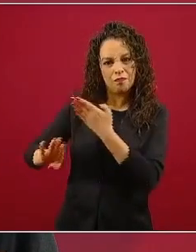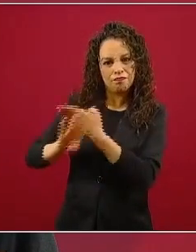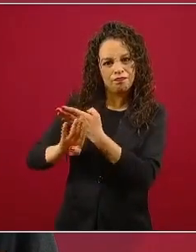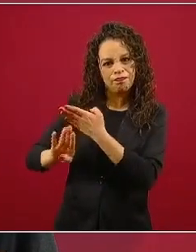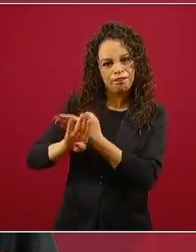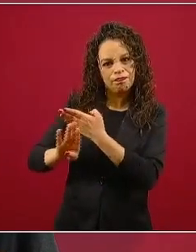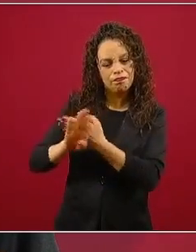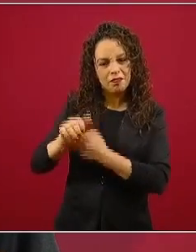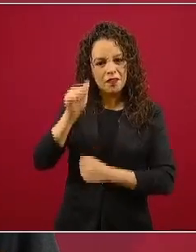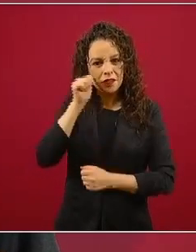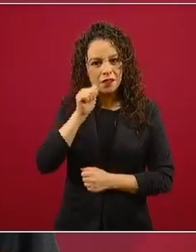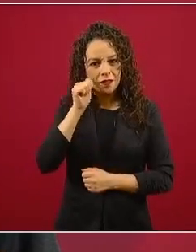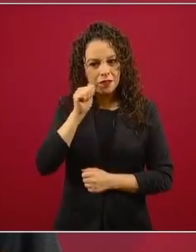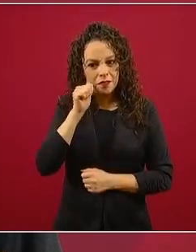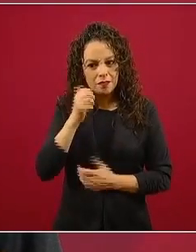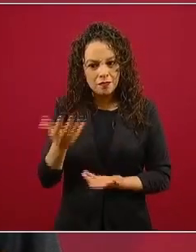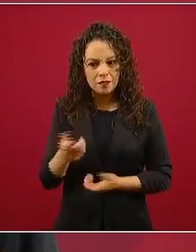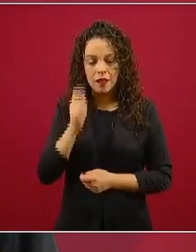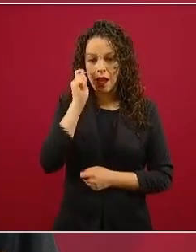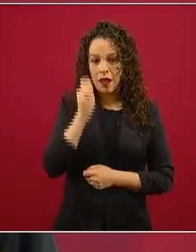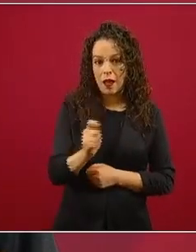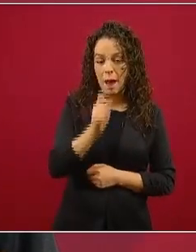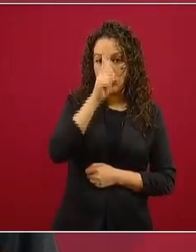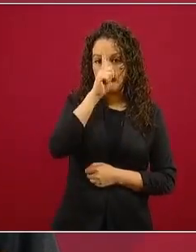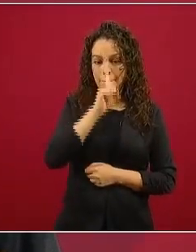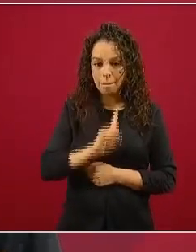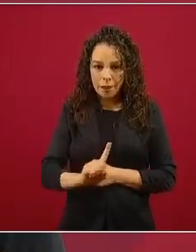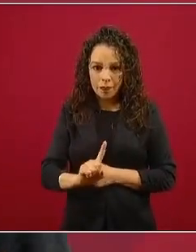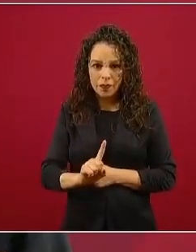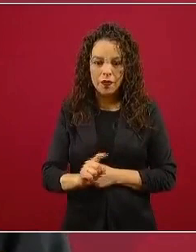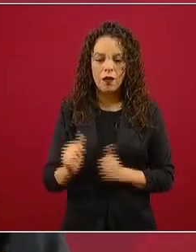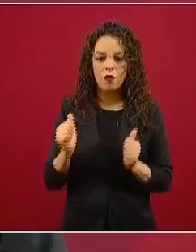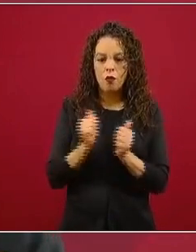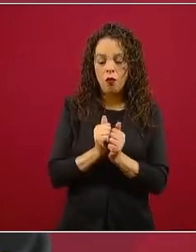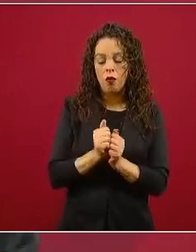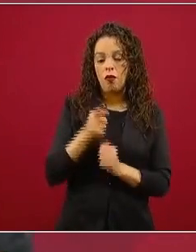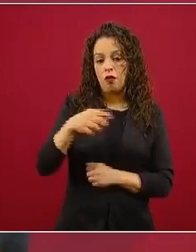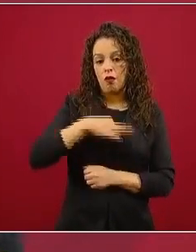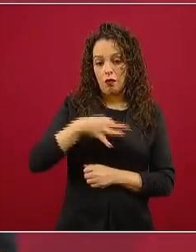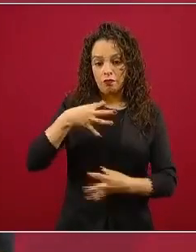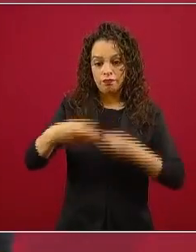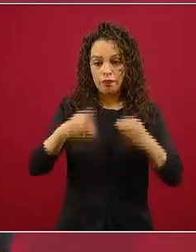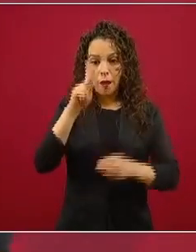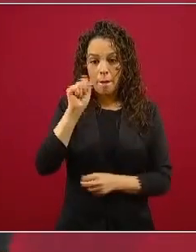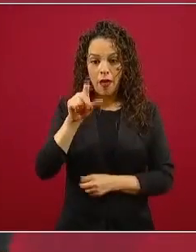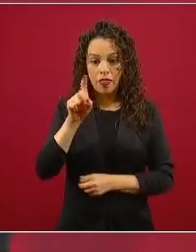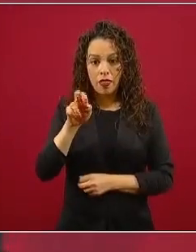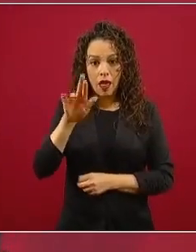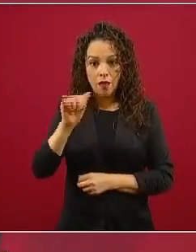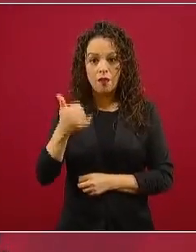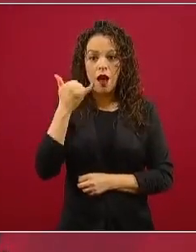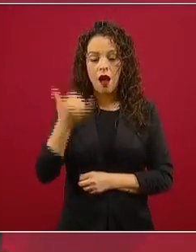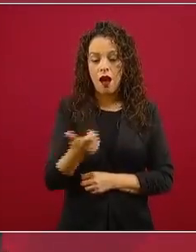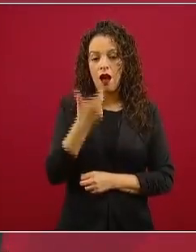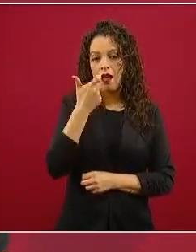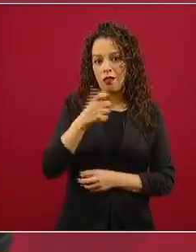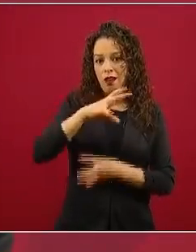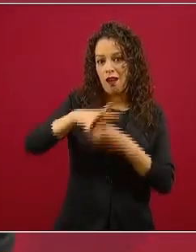tanto de la pandemia como de la crisis económica, a la población más